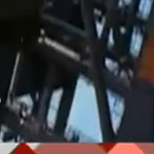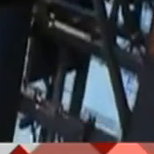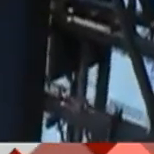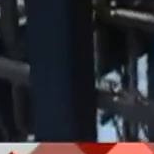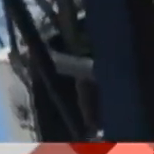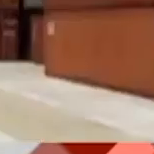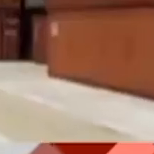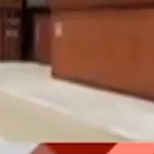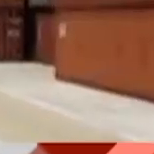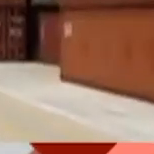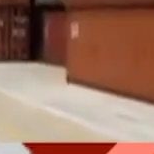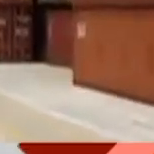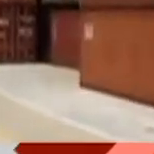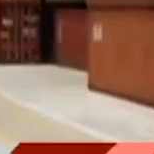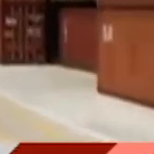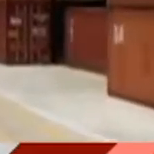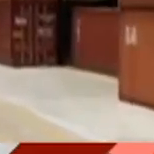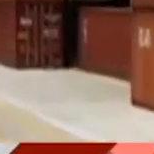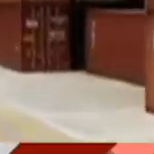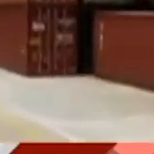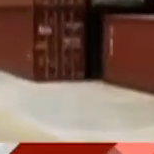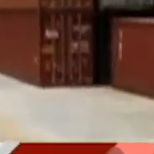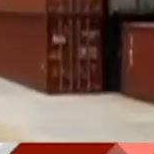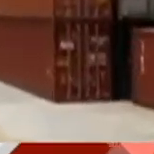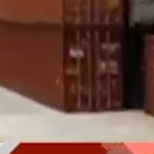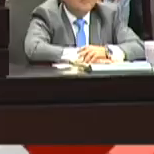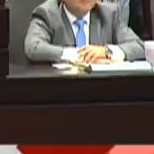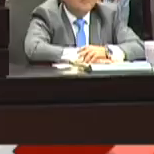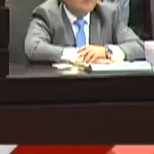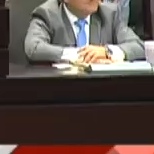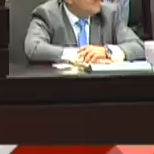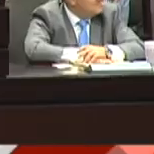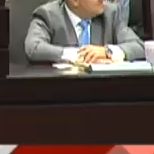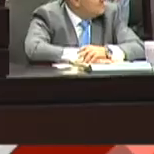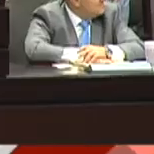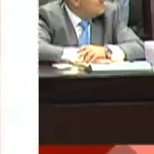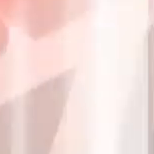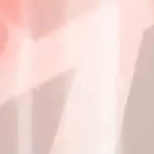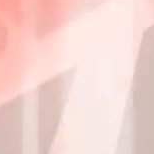PRI, durante la glosa del 5º informe de gobierno en materia de política exterior.